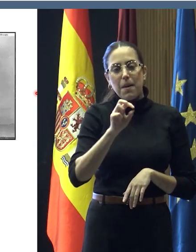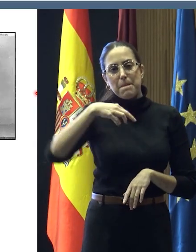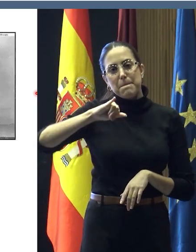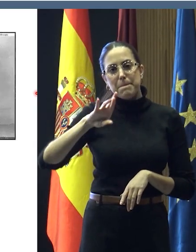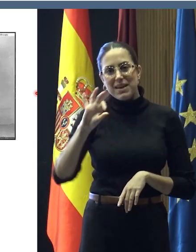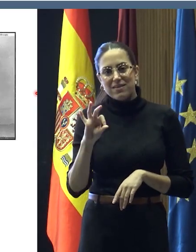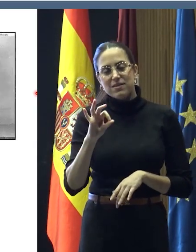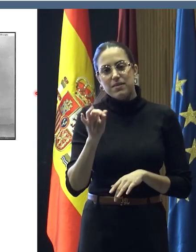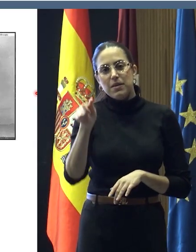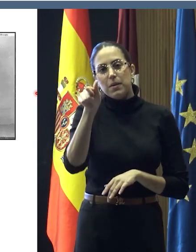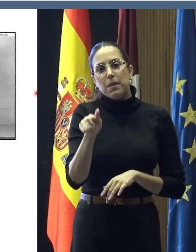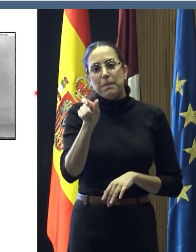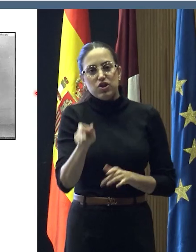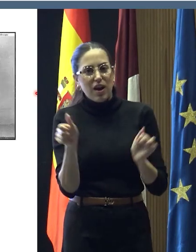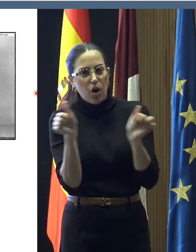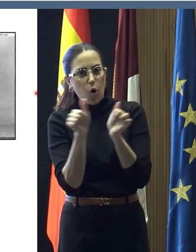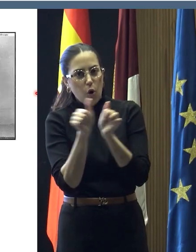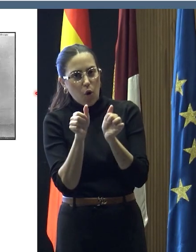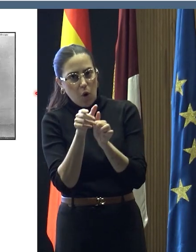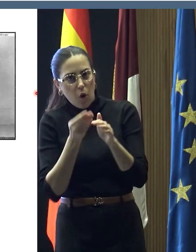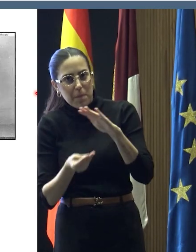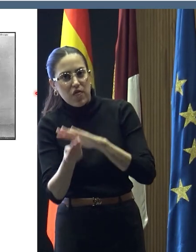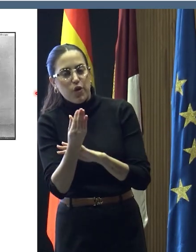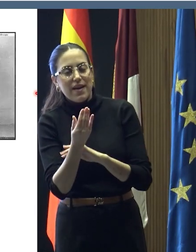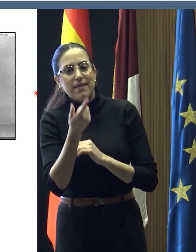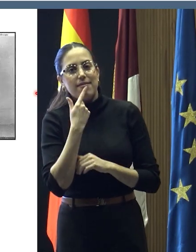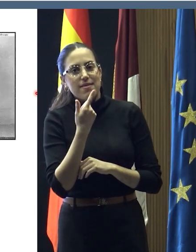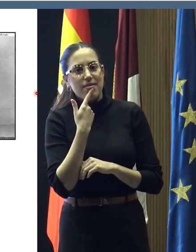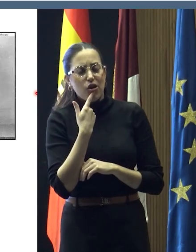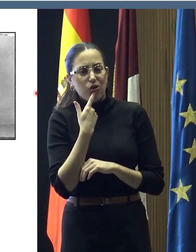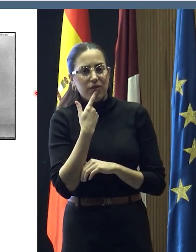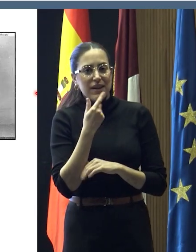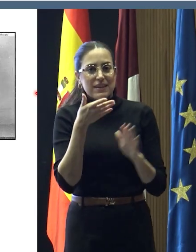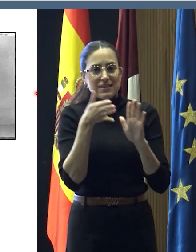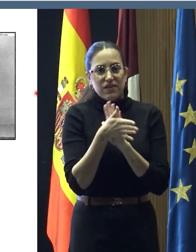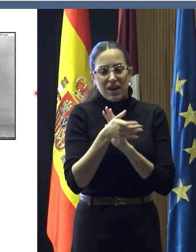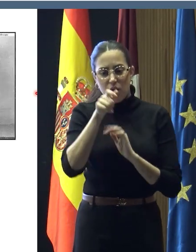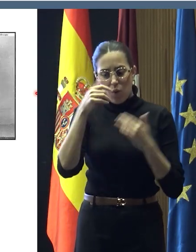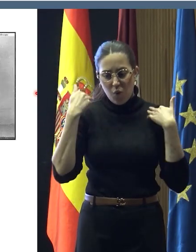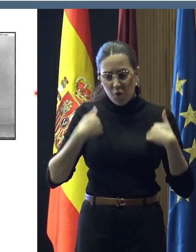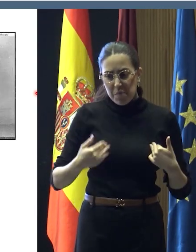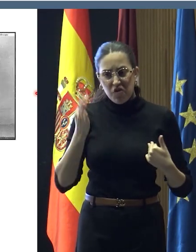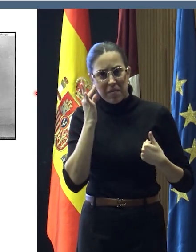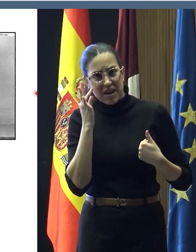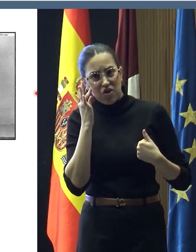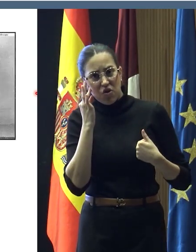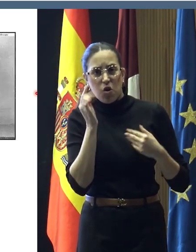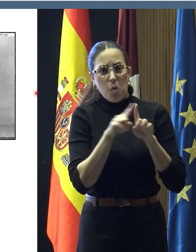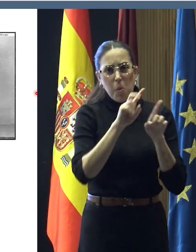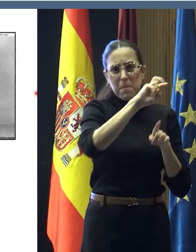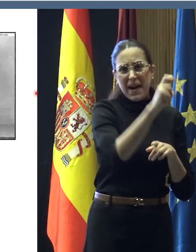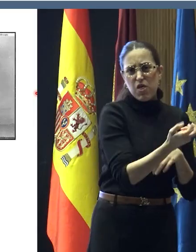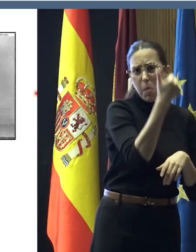comadrona que dijo que el cuerpo femenino no es una variación del masculino, sino que requiere